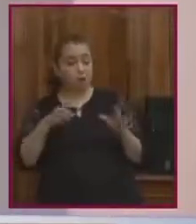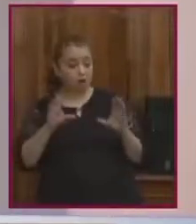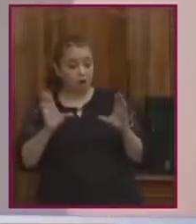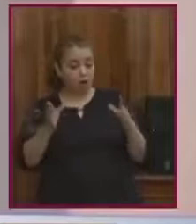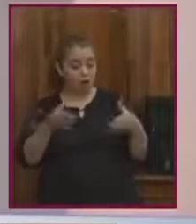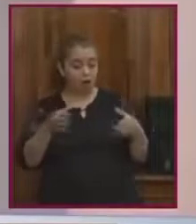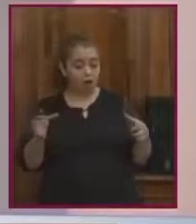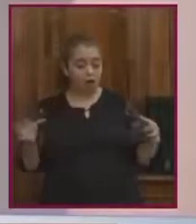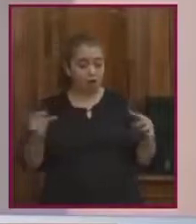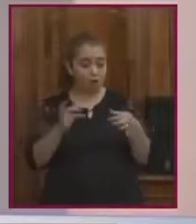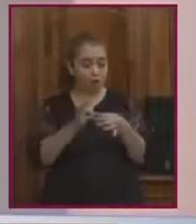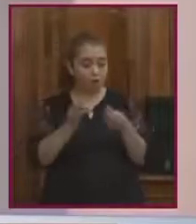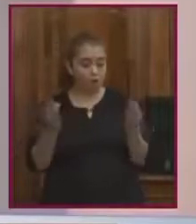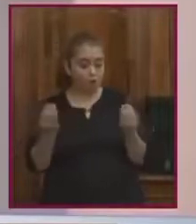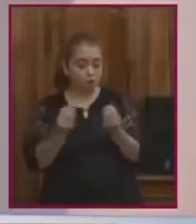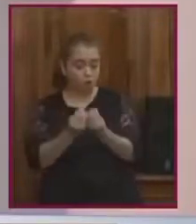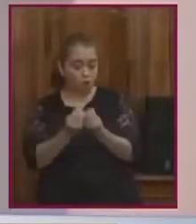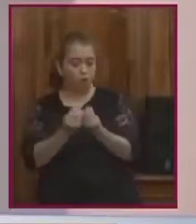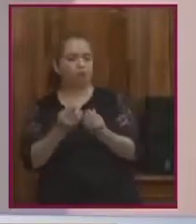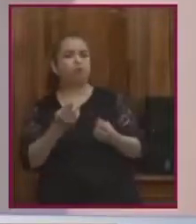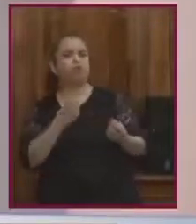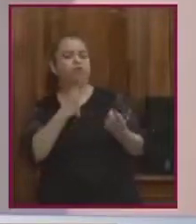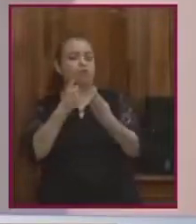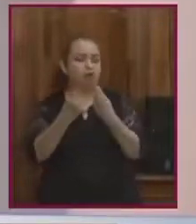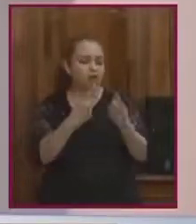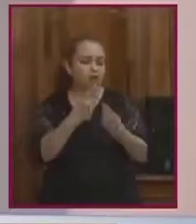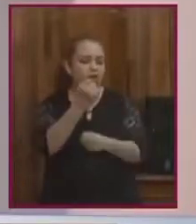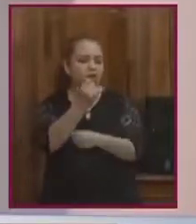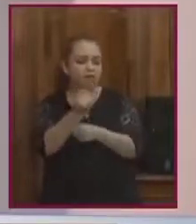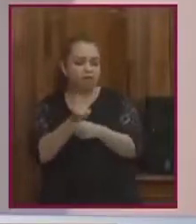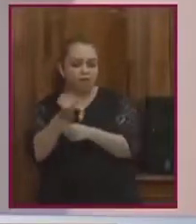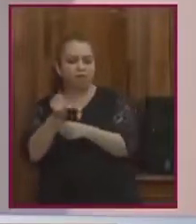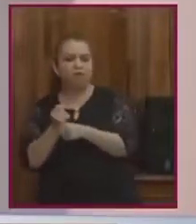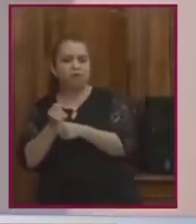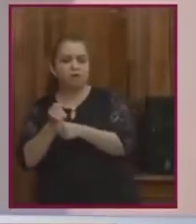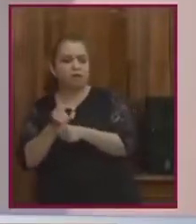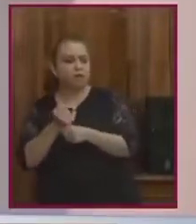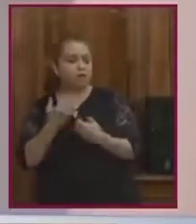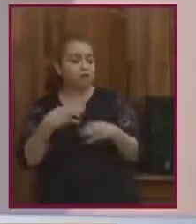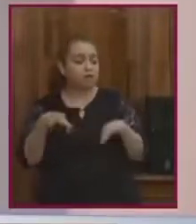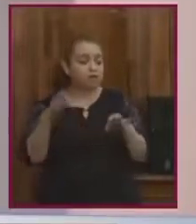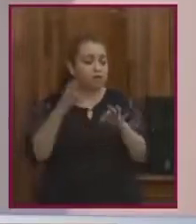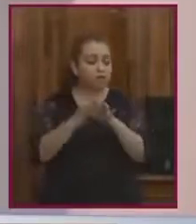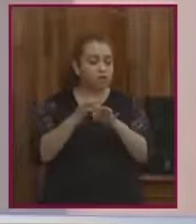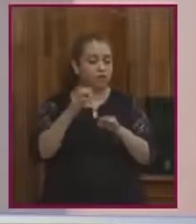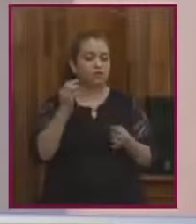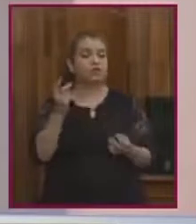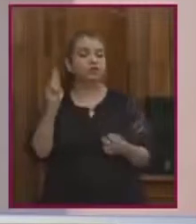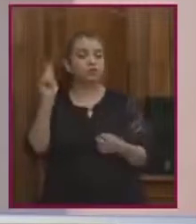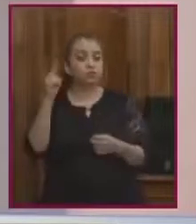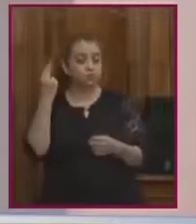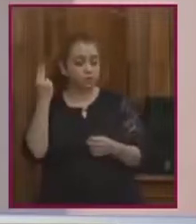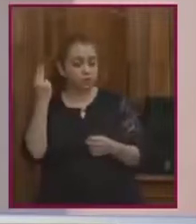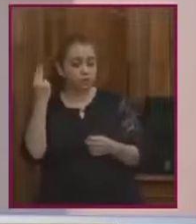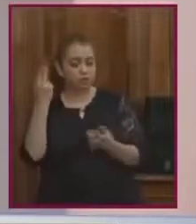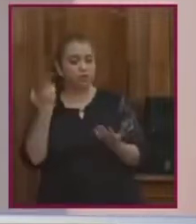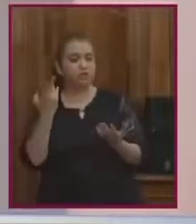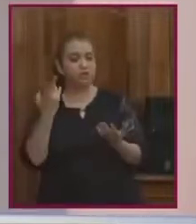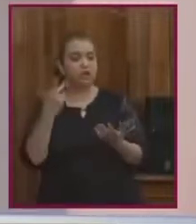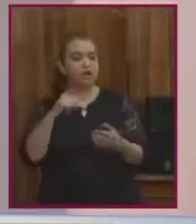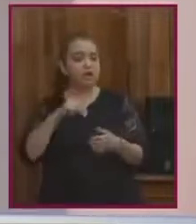aquí dialogando pues investigadores de las principales universidades, que muchas de ellas tienen